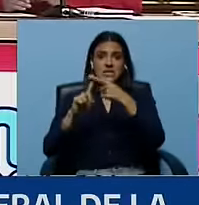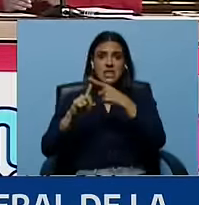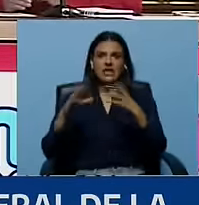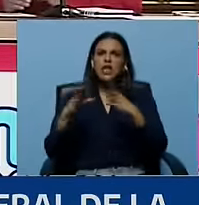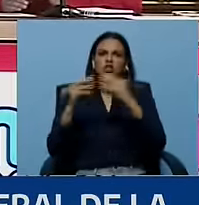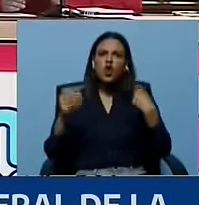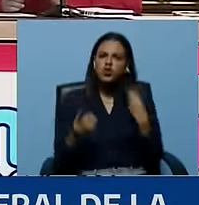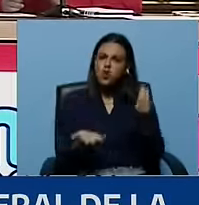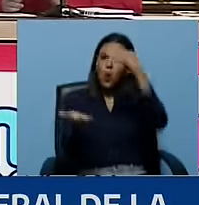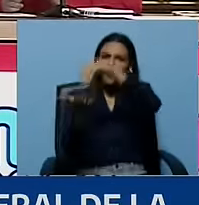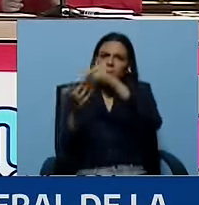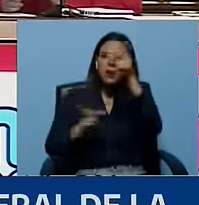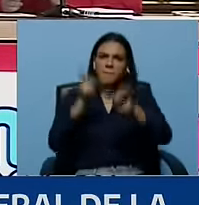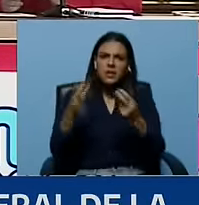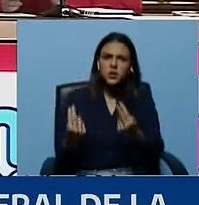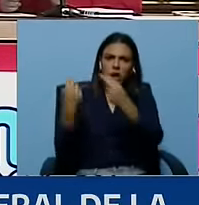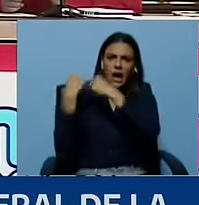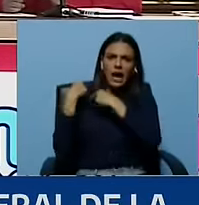todo el que pusimos ahí,